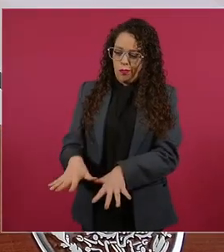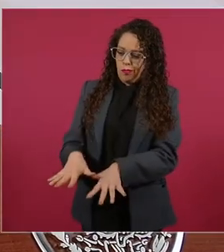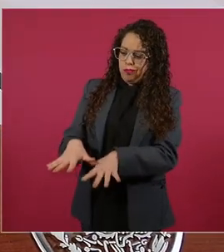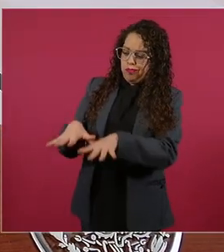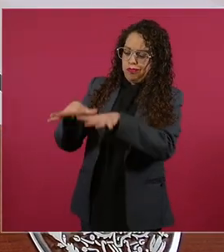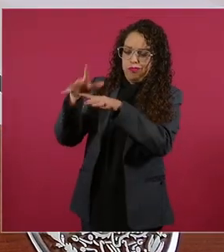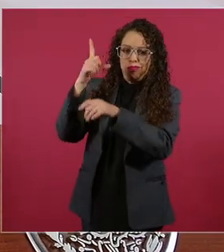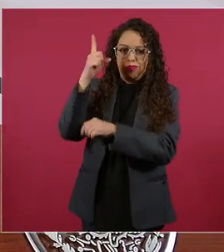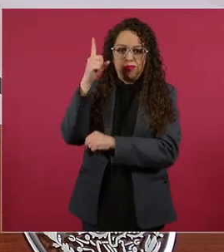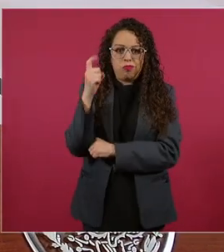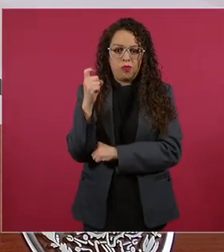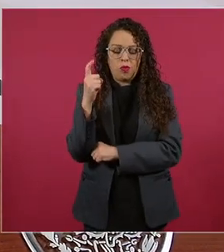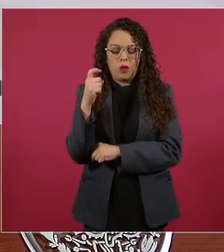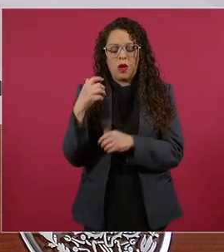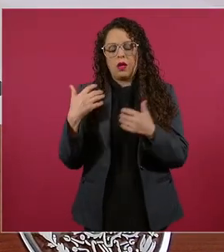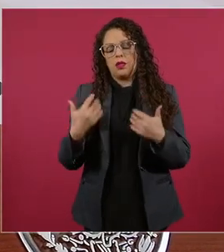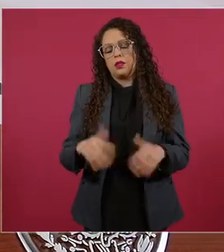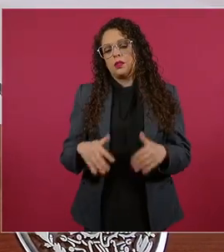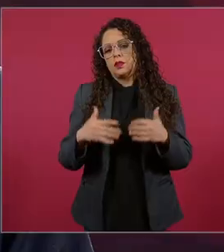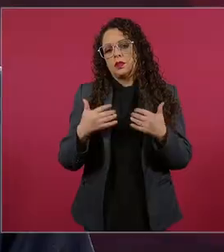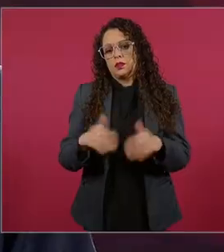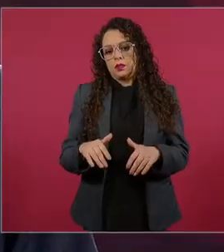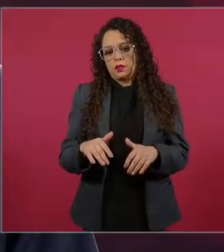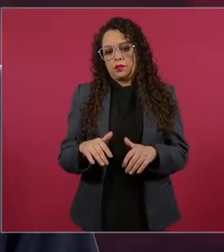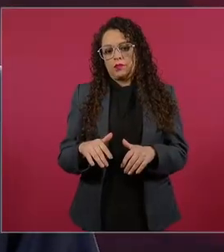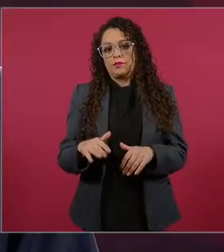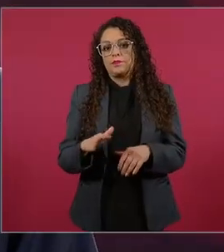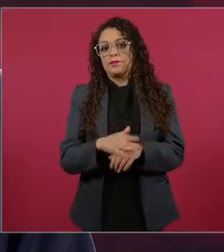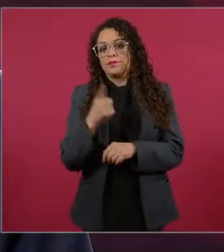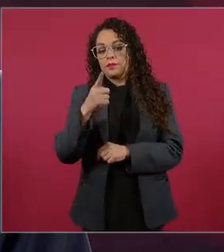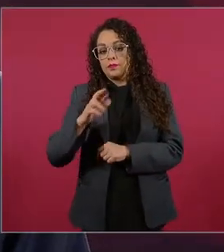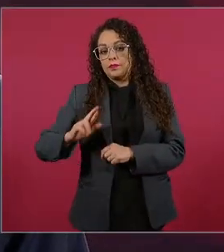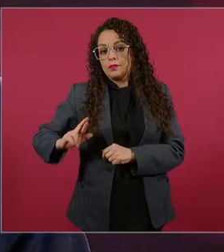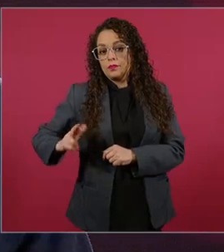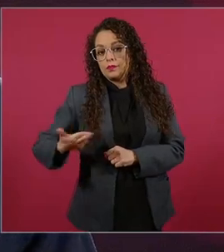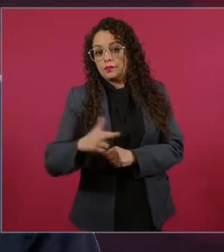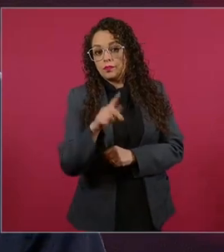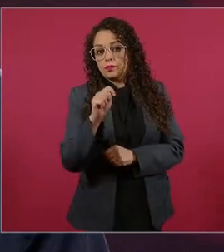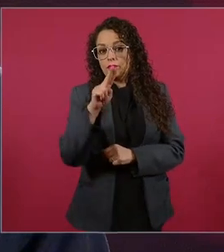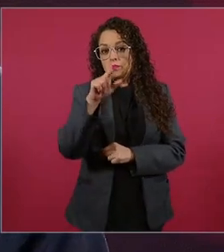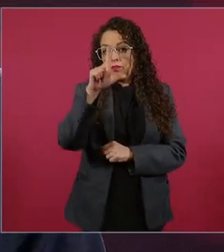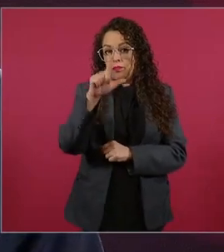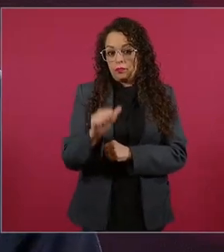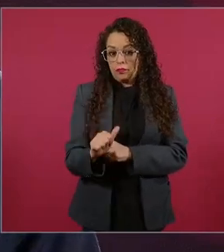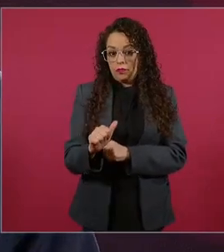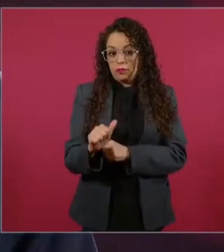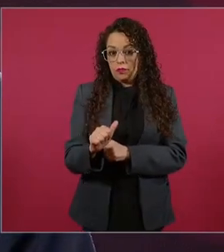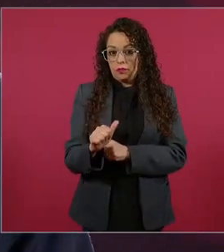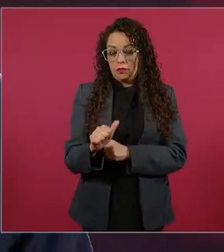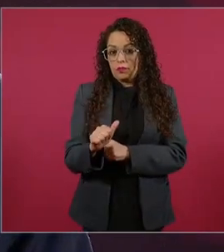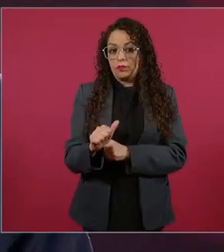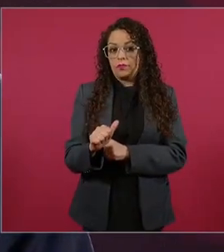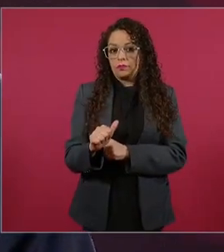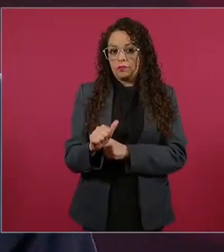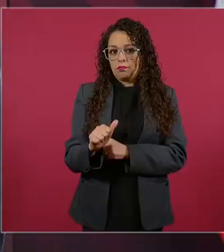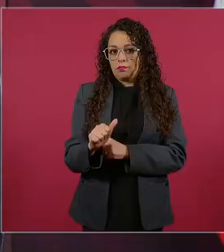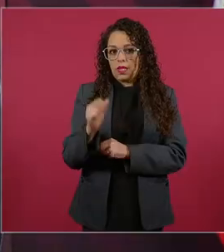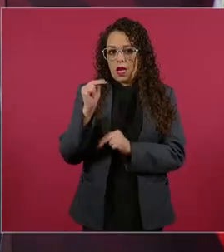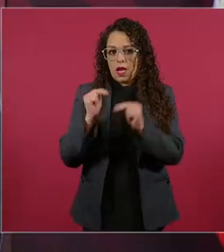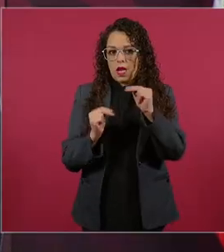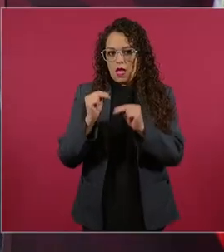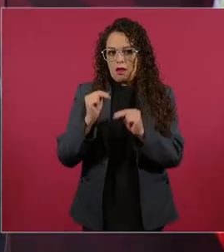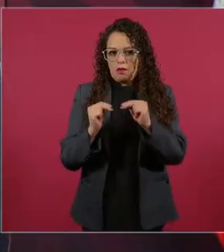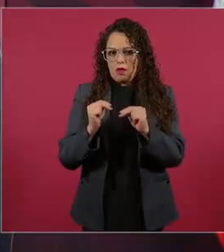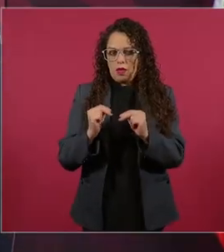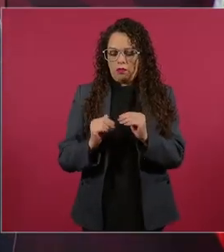una tragedia, porque el cauce del río Tula fue rebasado.